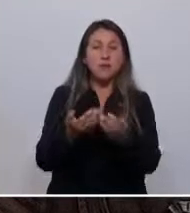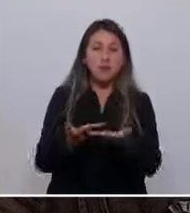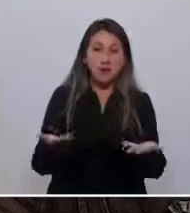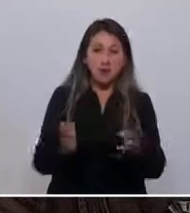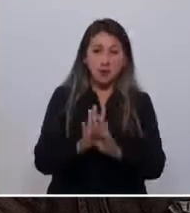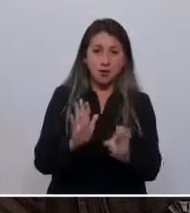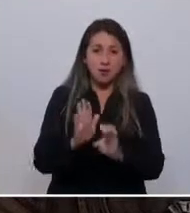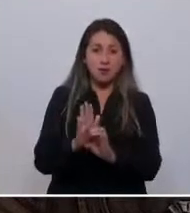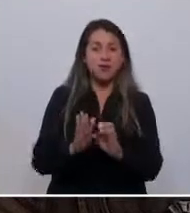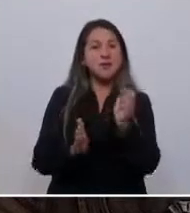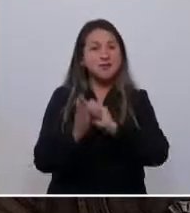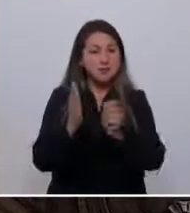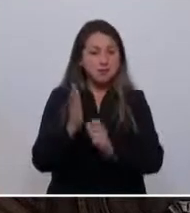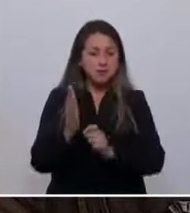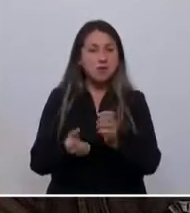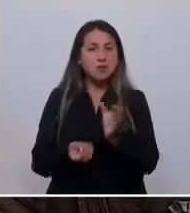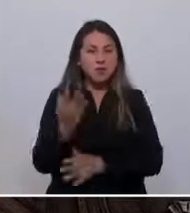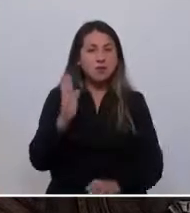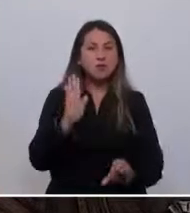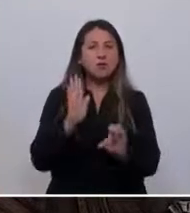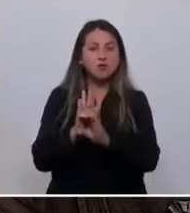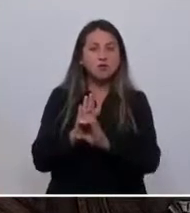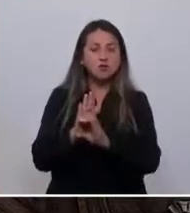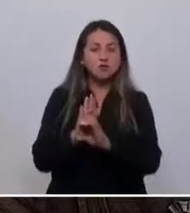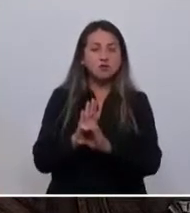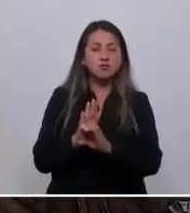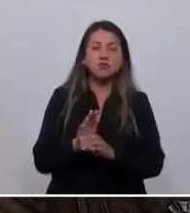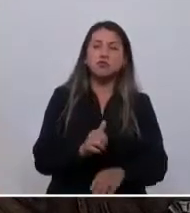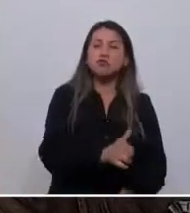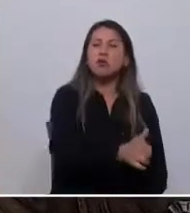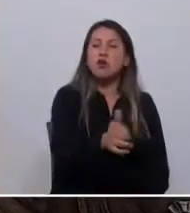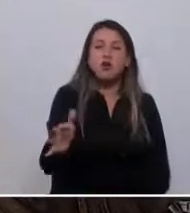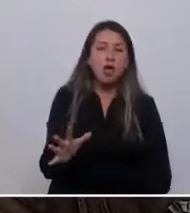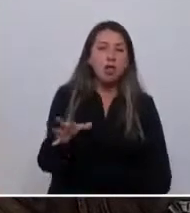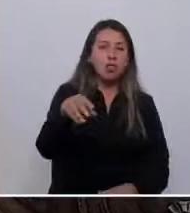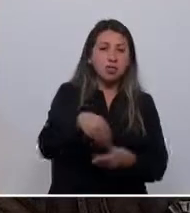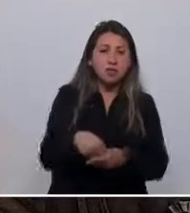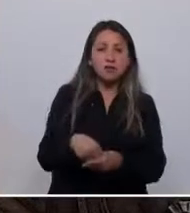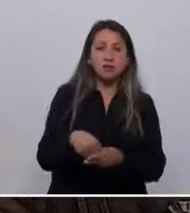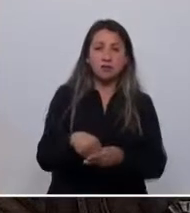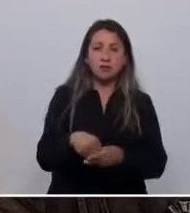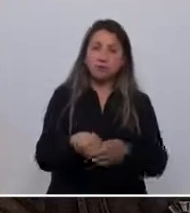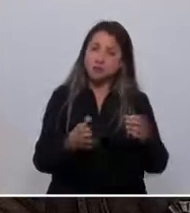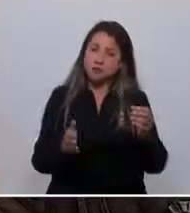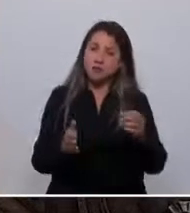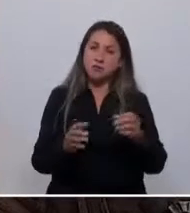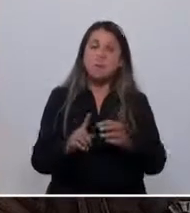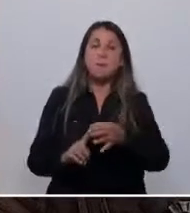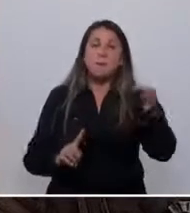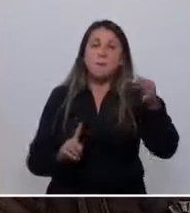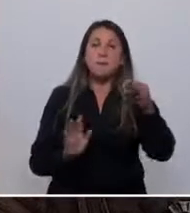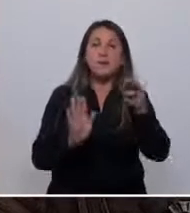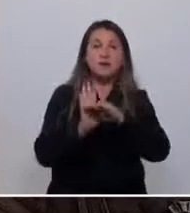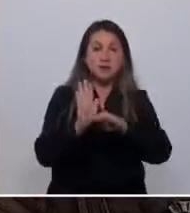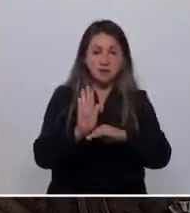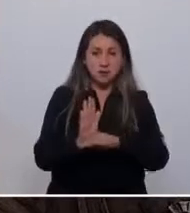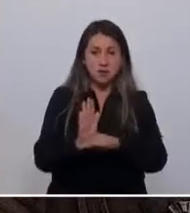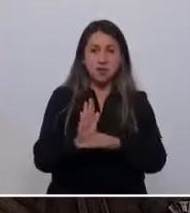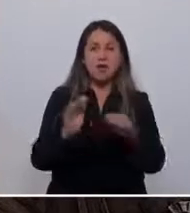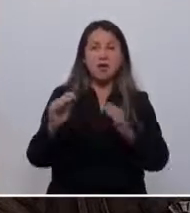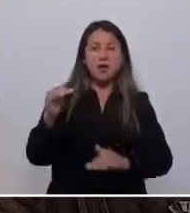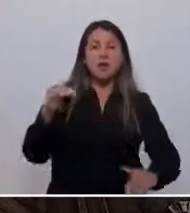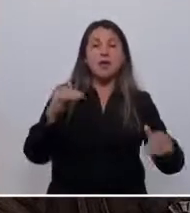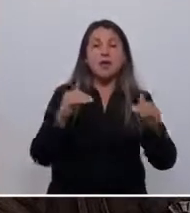compañeros, escribamos una Constitución donde entremos todas y todos, consagrada bajo los principios de